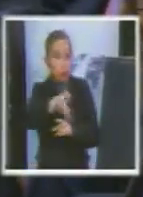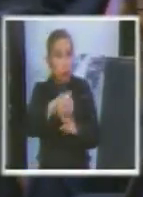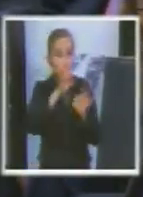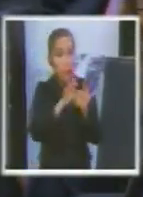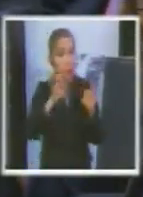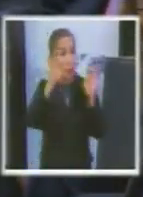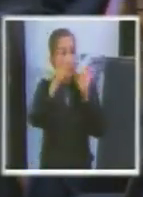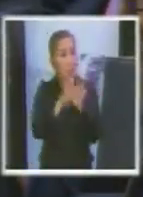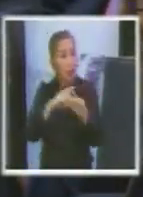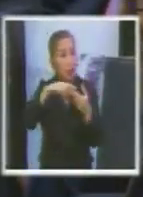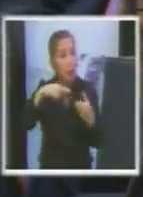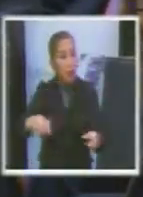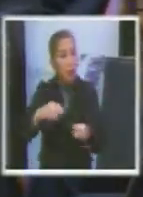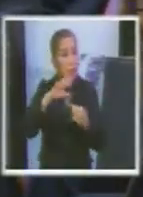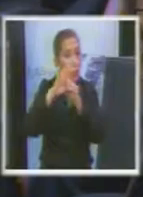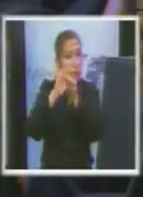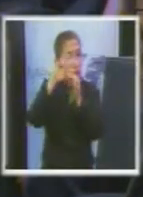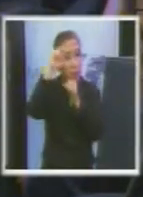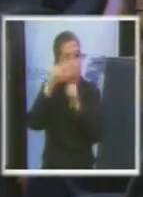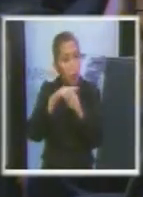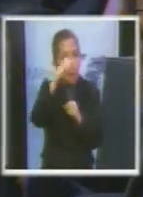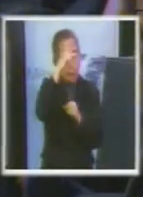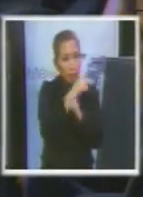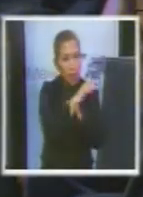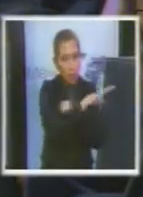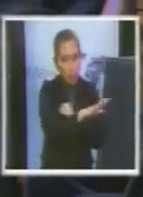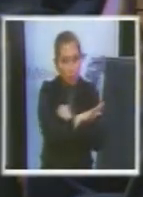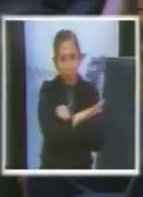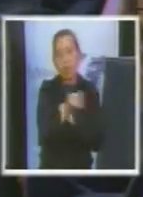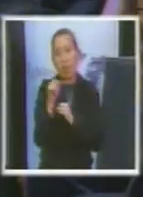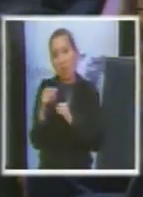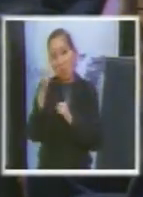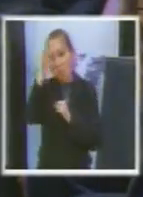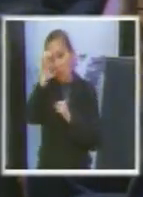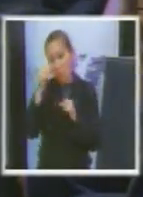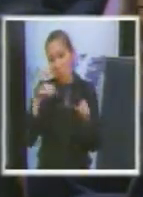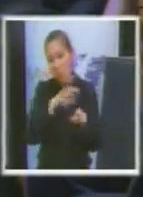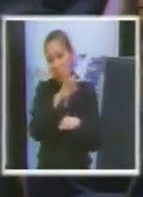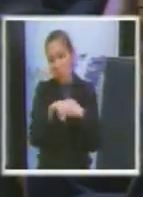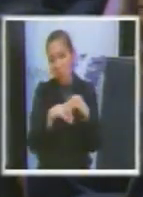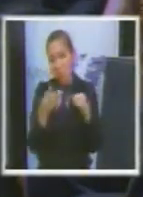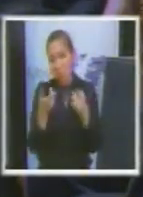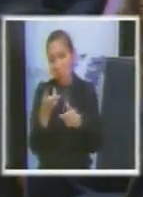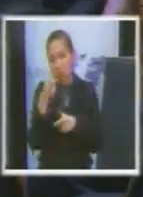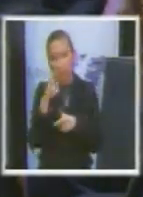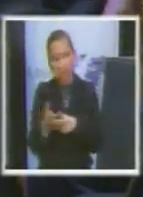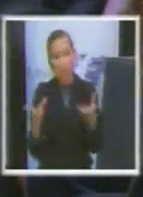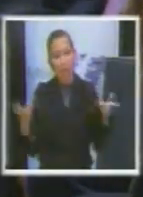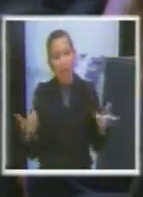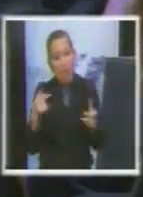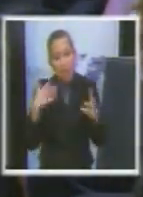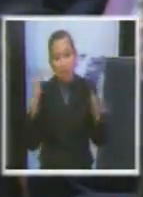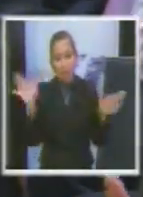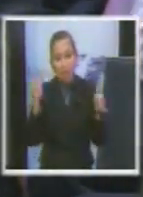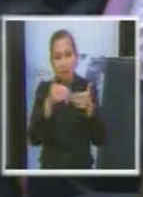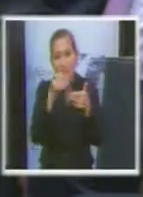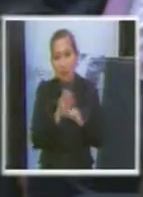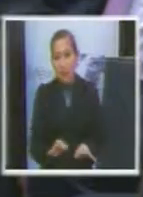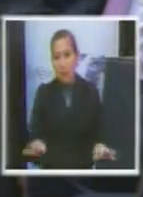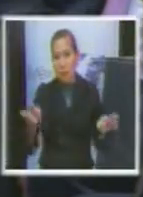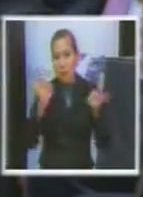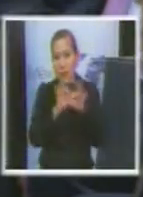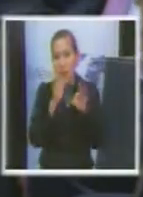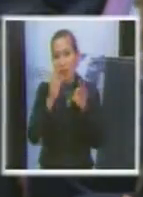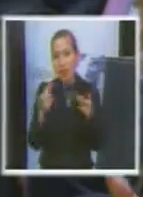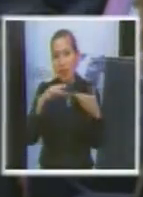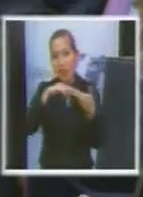importancia de la relación entre la Unión Europea y México. Y creo que coincidimos todos en llegar a esta conclusión de la importancia de